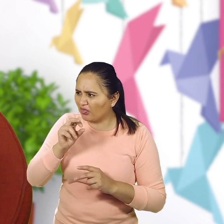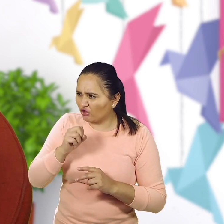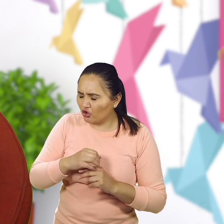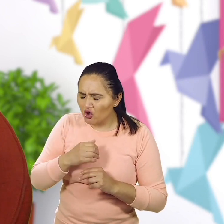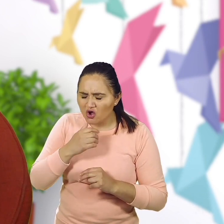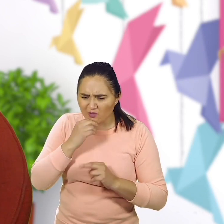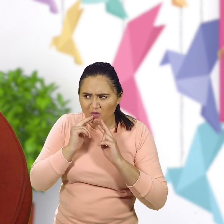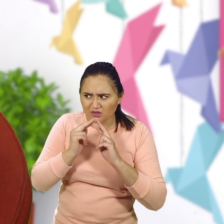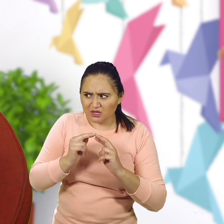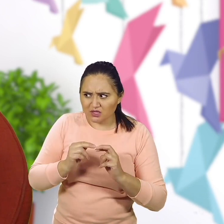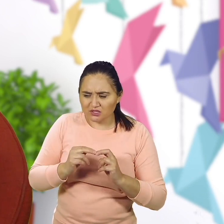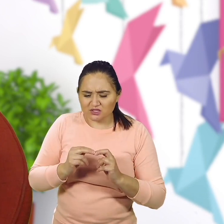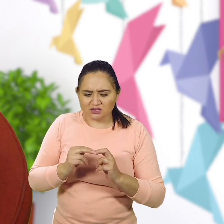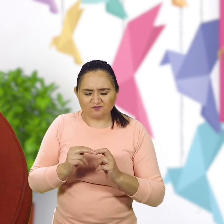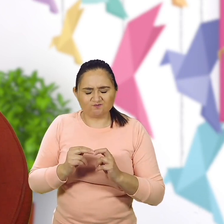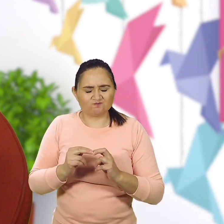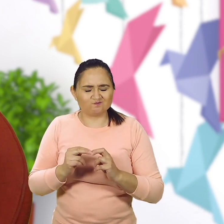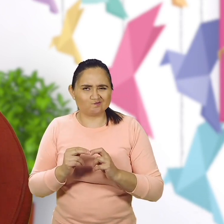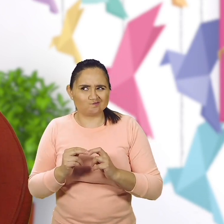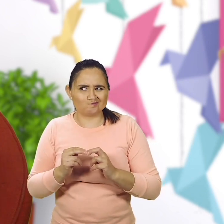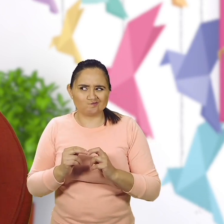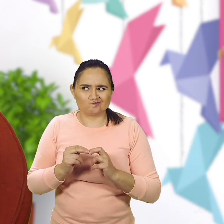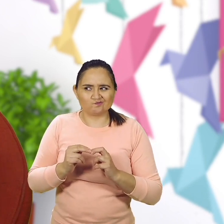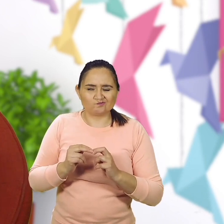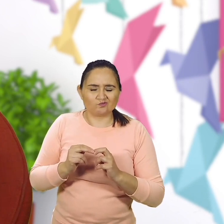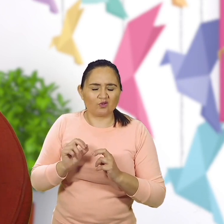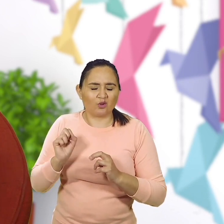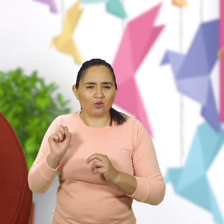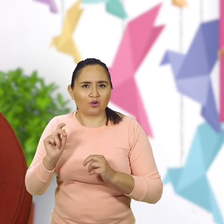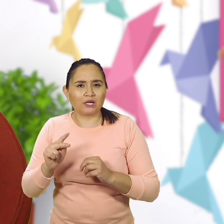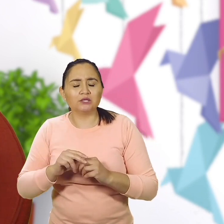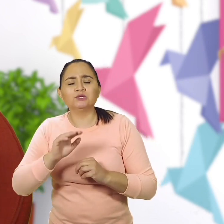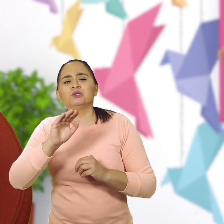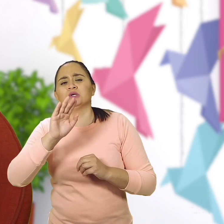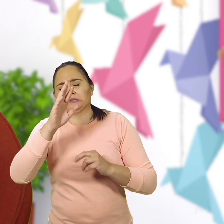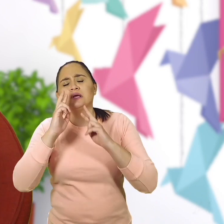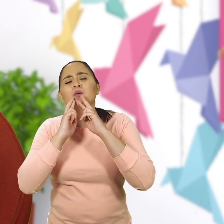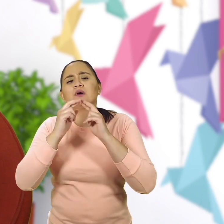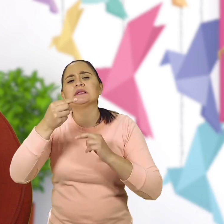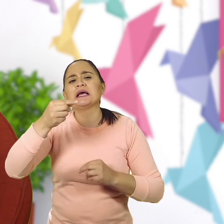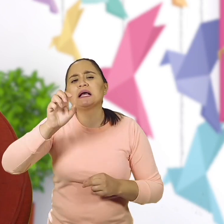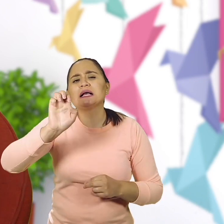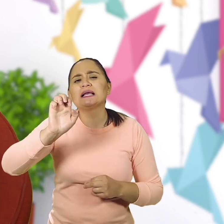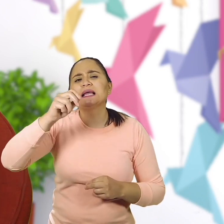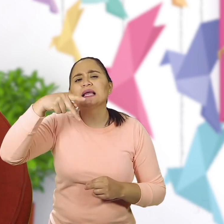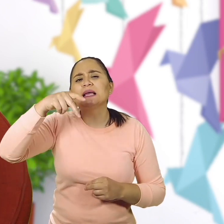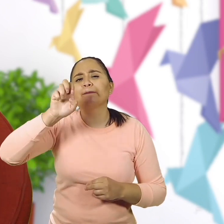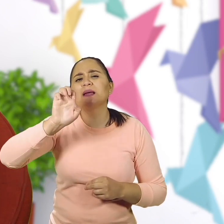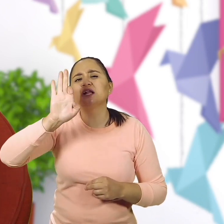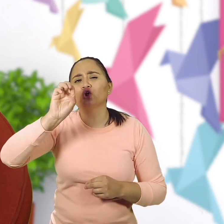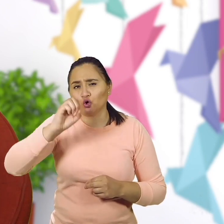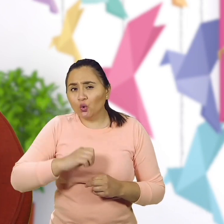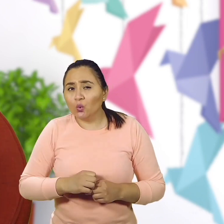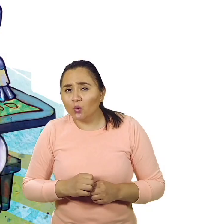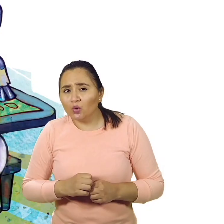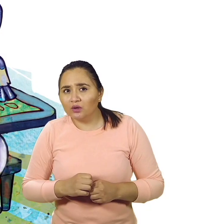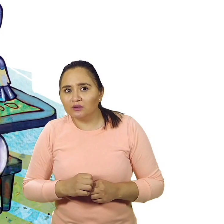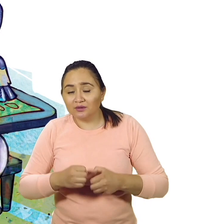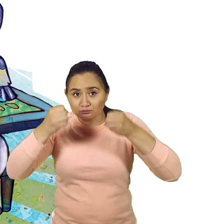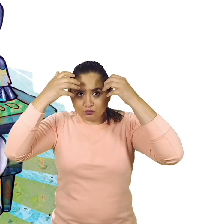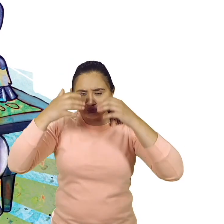aunque en principio no estuvo muy convencido de hacerle caso, se dio cuenta de que no tenía otra salida. Así que respondió,